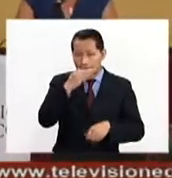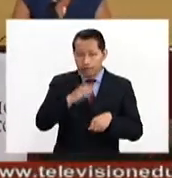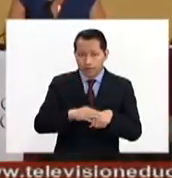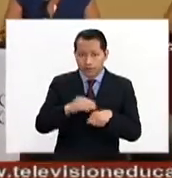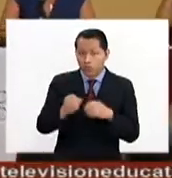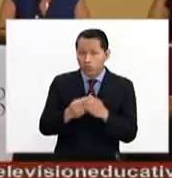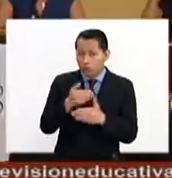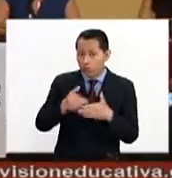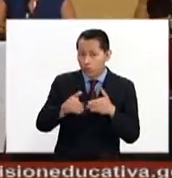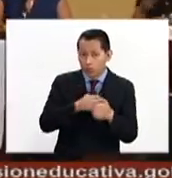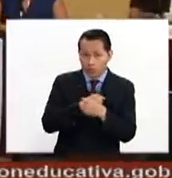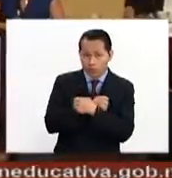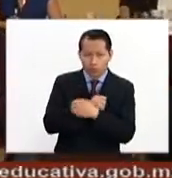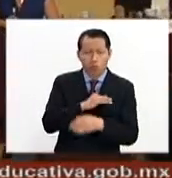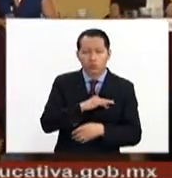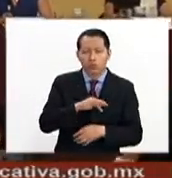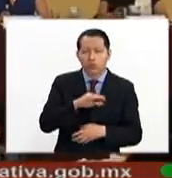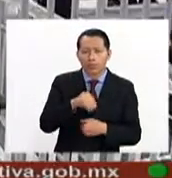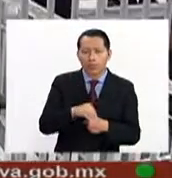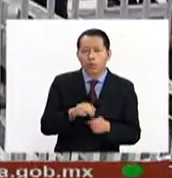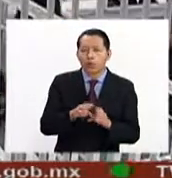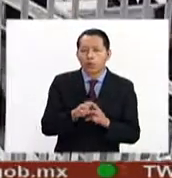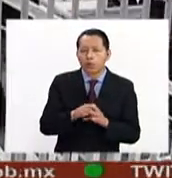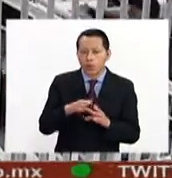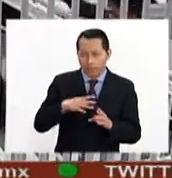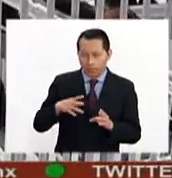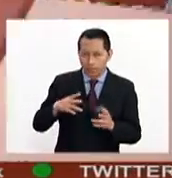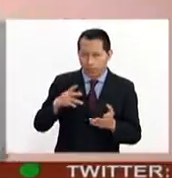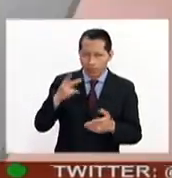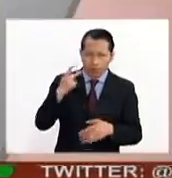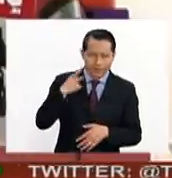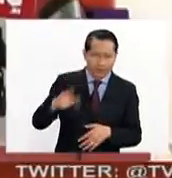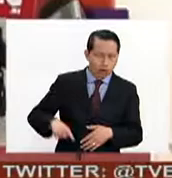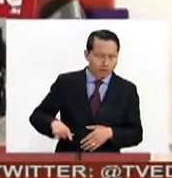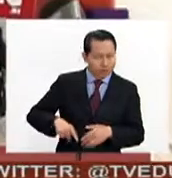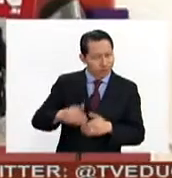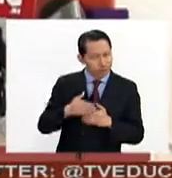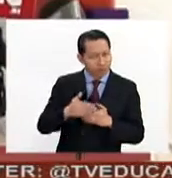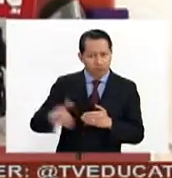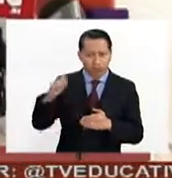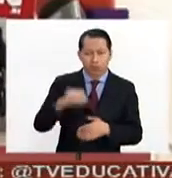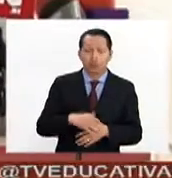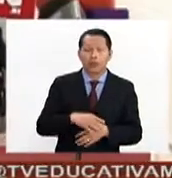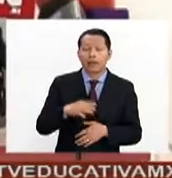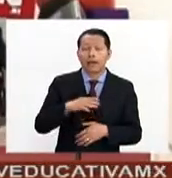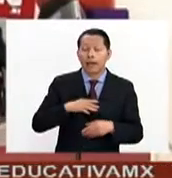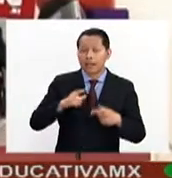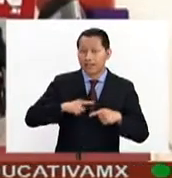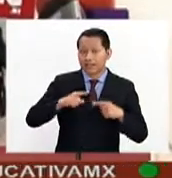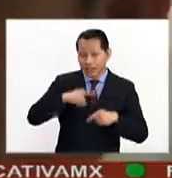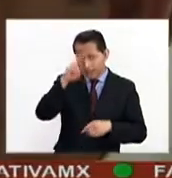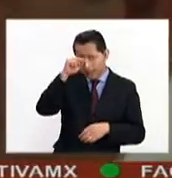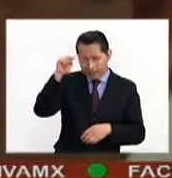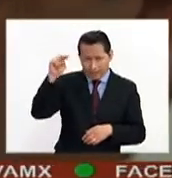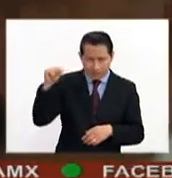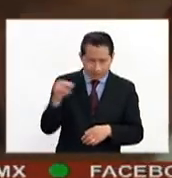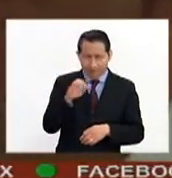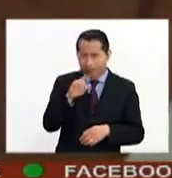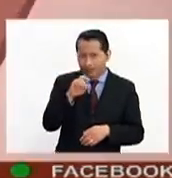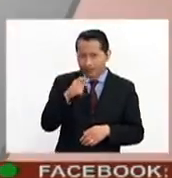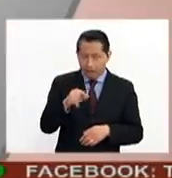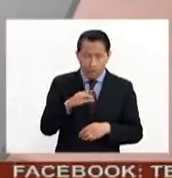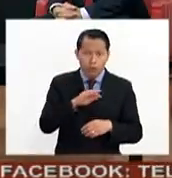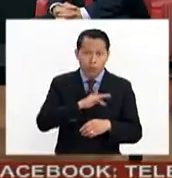nuevo modelo educativo se consolidará como una política de Estado. Niegan libertad bajo fianza al fiscal de Nayarit, Edgar